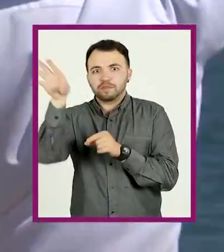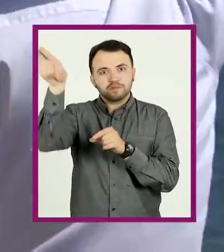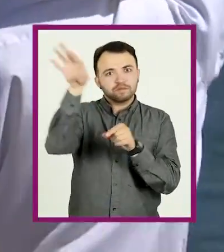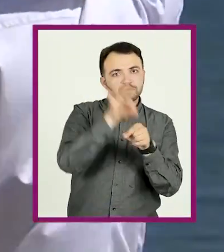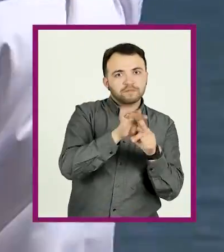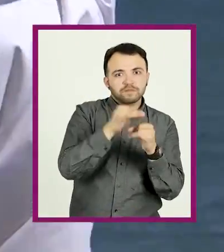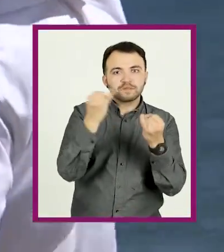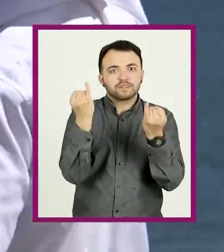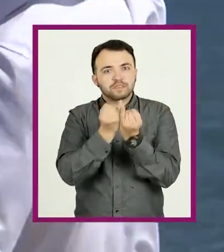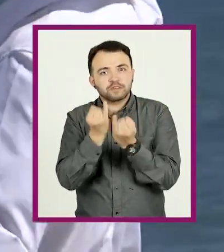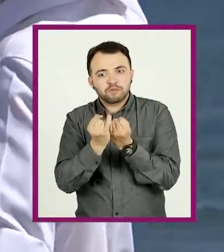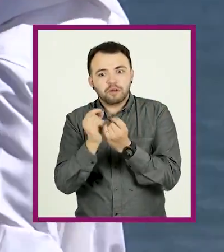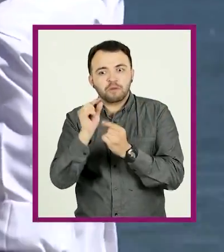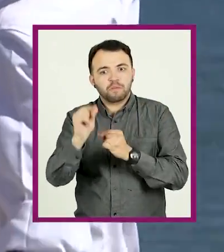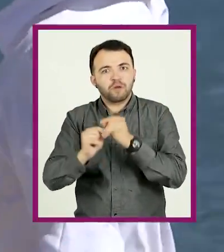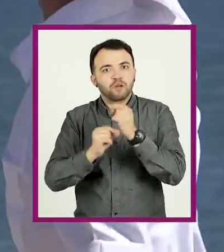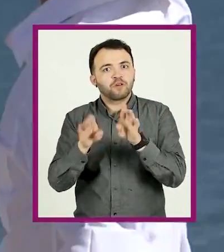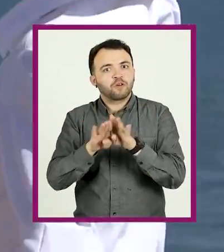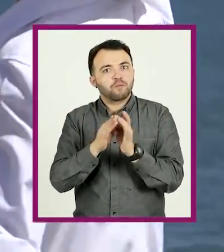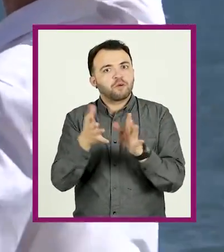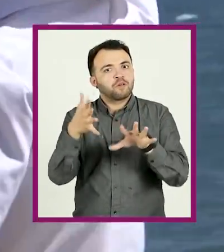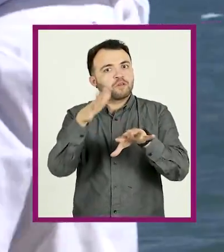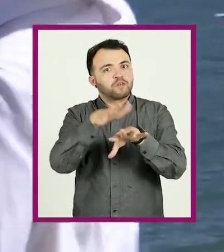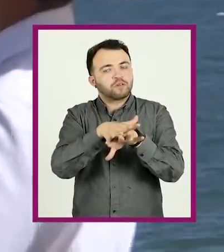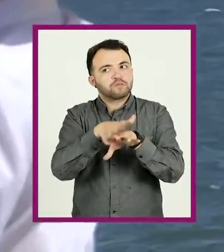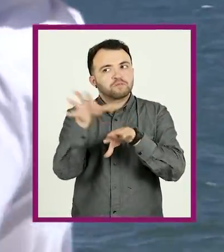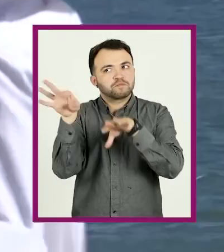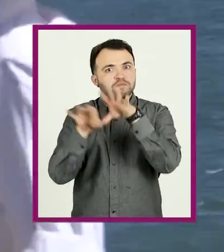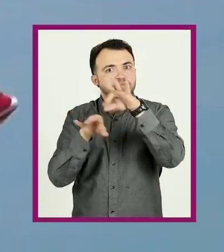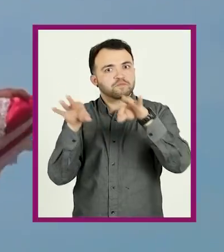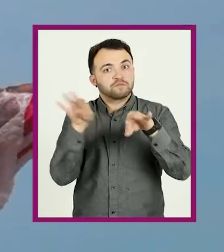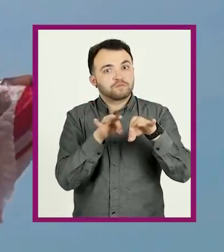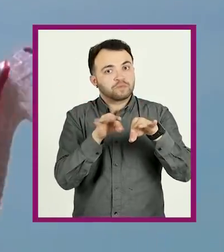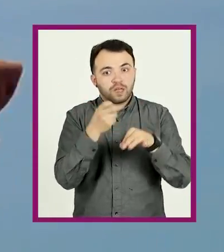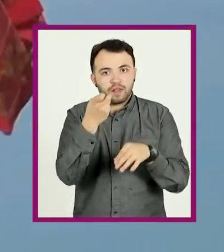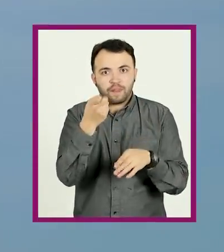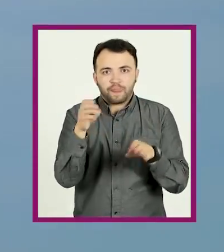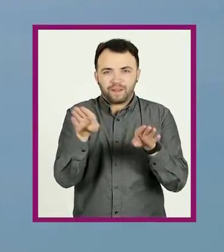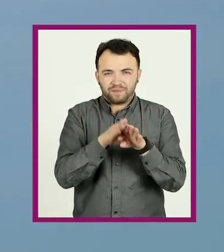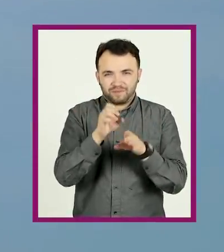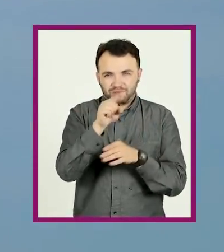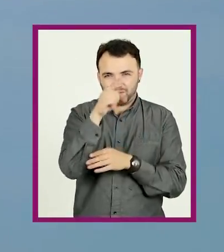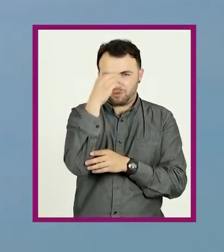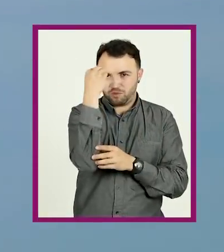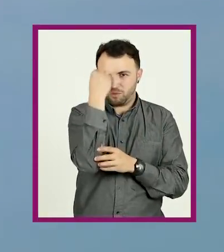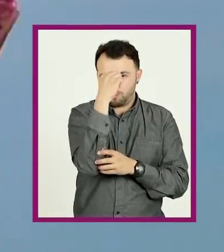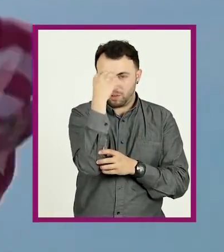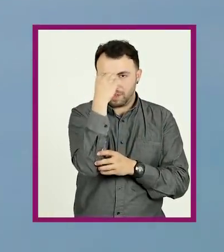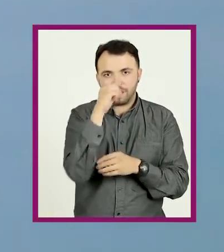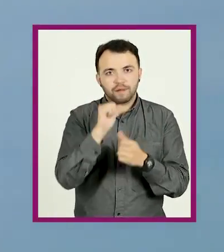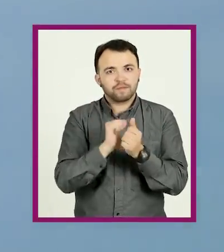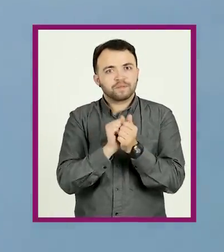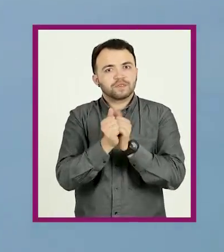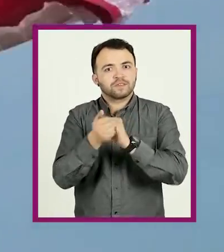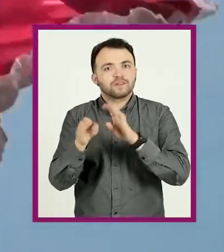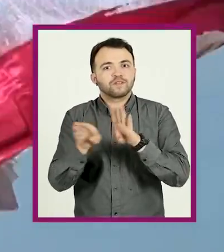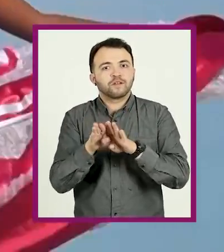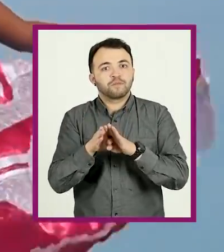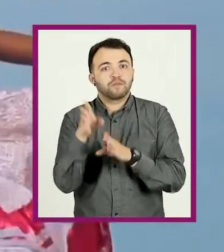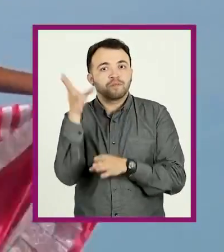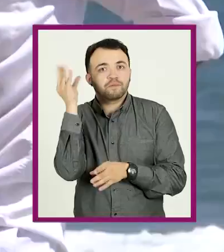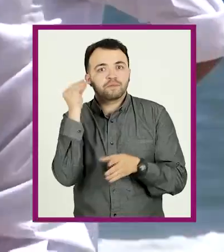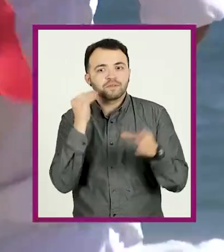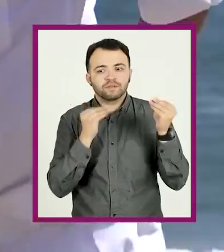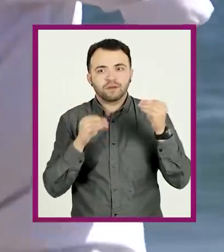estaban influyendo poco a poco en toda la República. Entonces, bueno, eso hizo de la Costa Chica una región singular en cuanto a